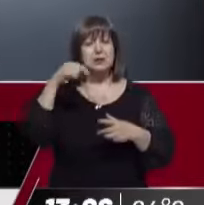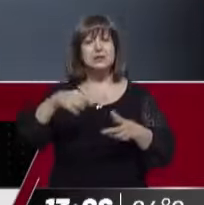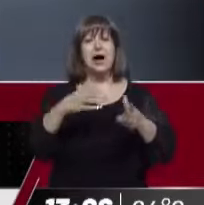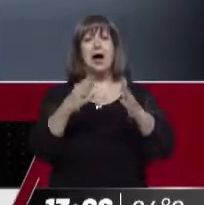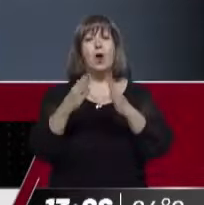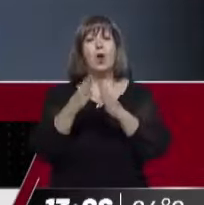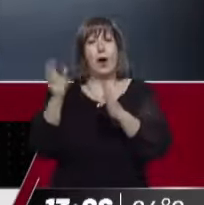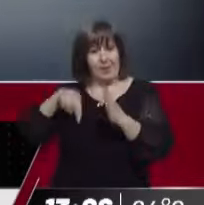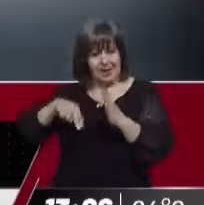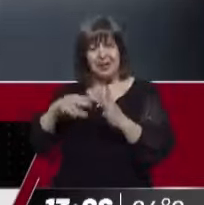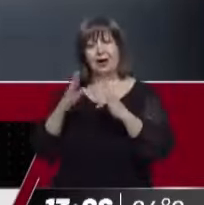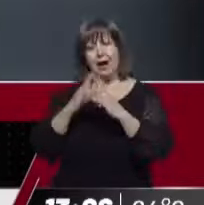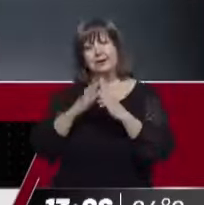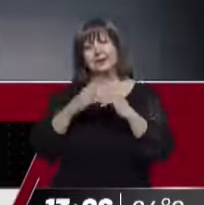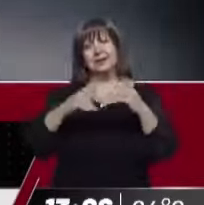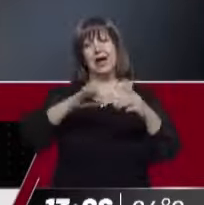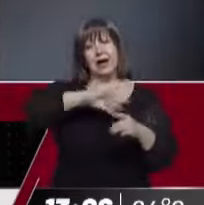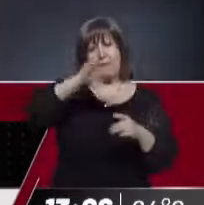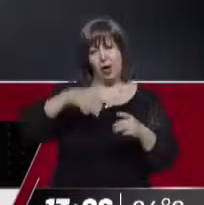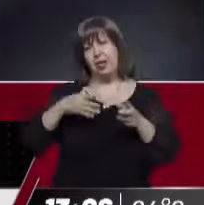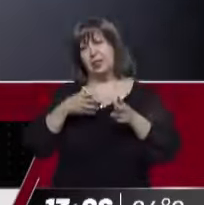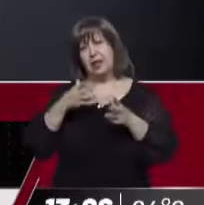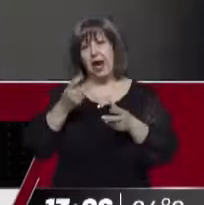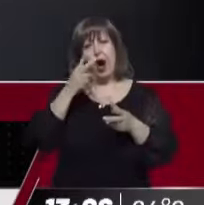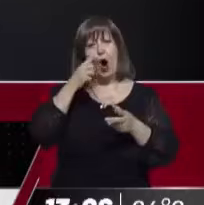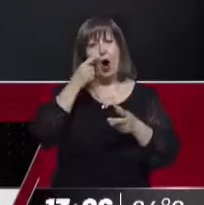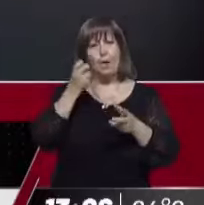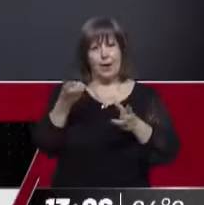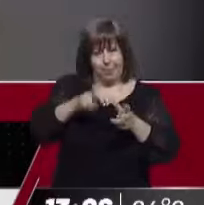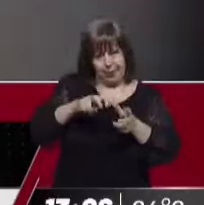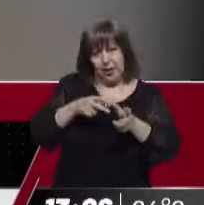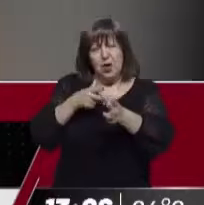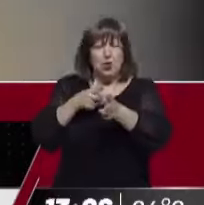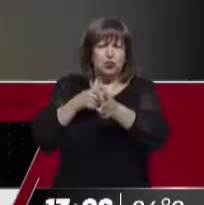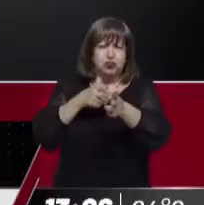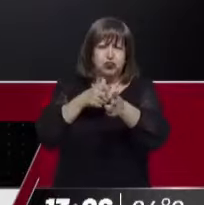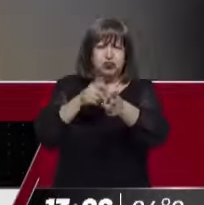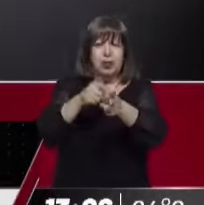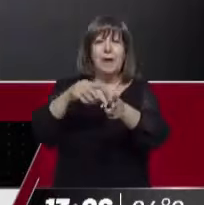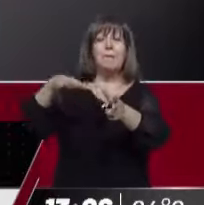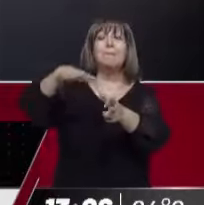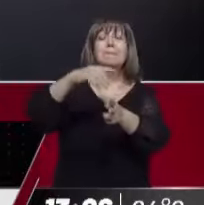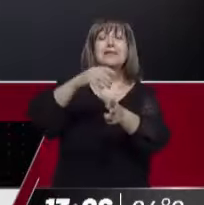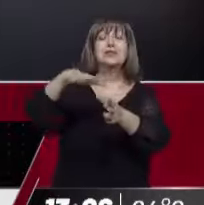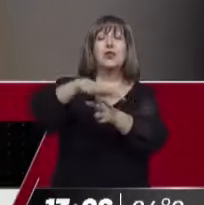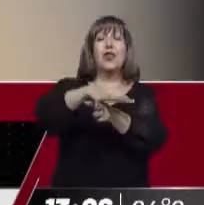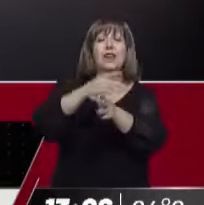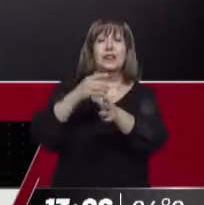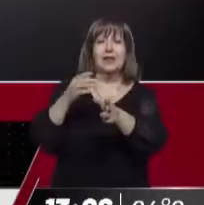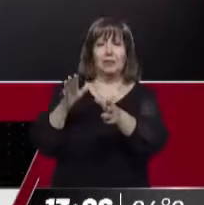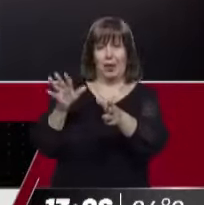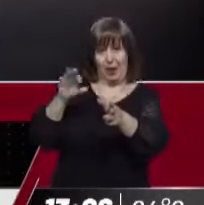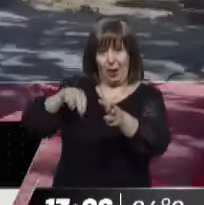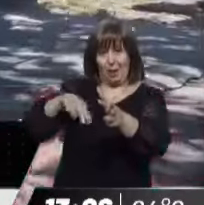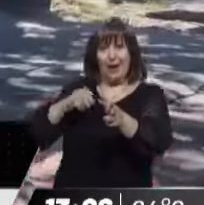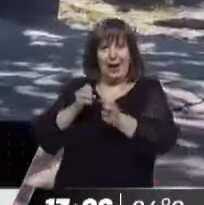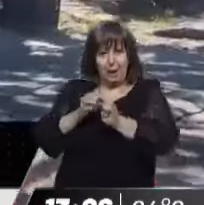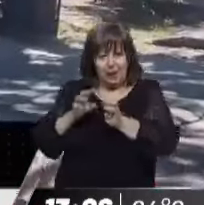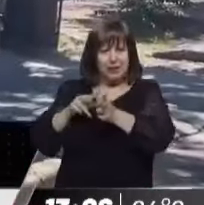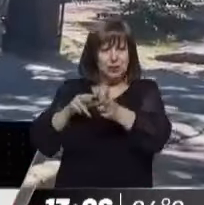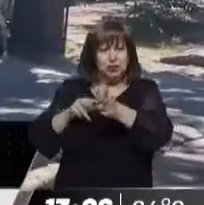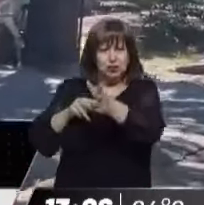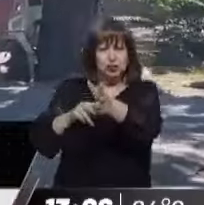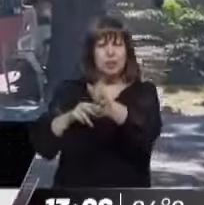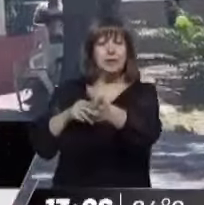en Guaymallén, pasa lo que es Guaymallén, ciudad de Mendoza, hasta llegar a este lugar que, y a esta